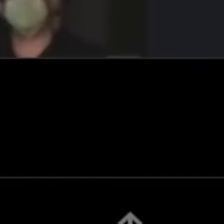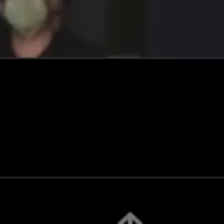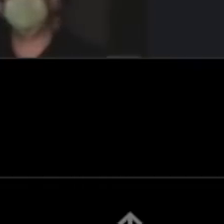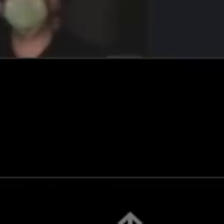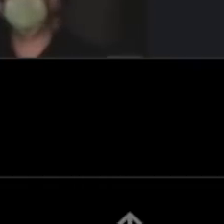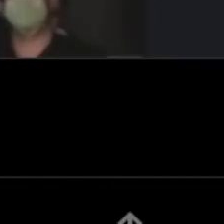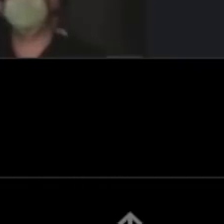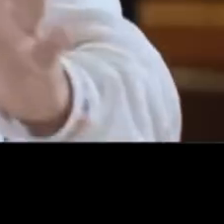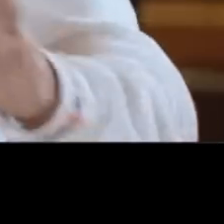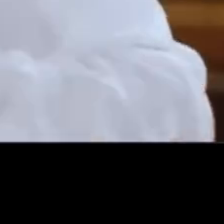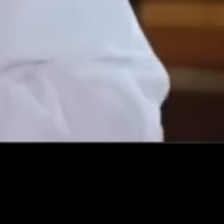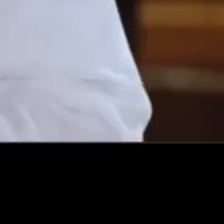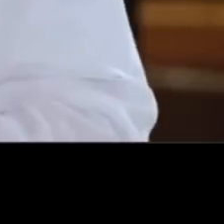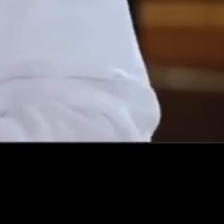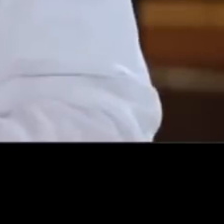domingo.